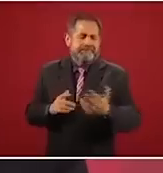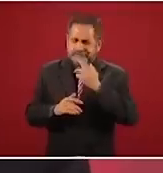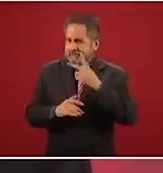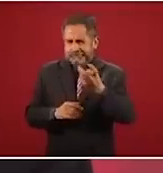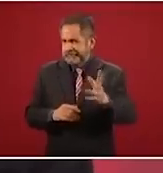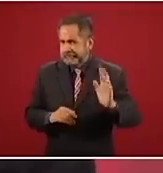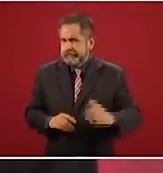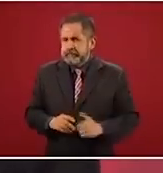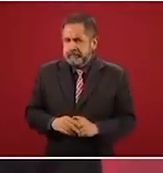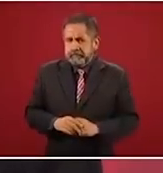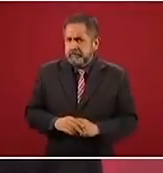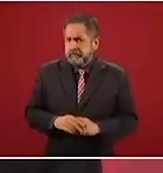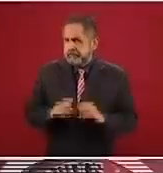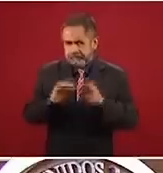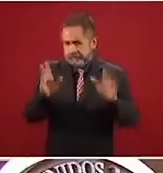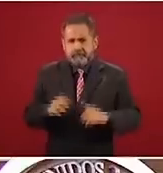demostrado